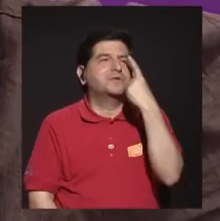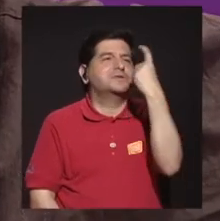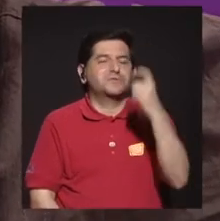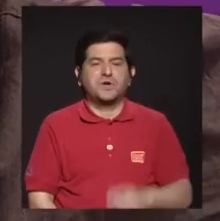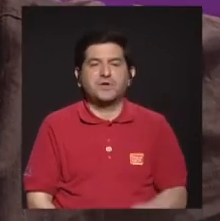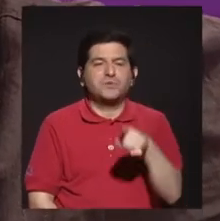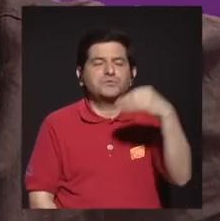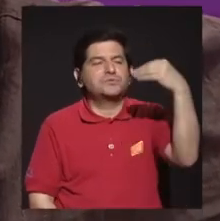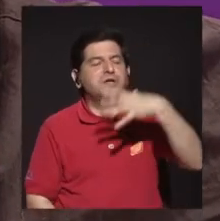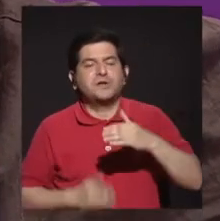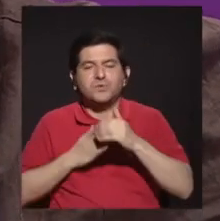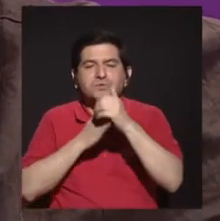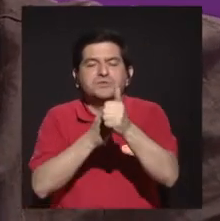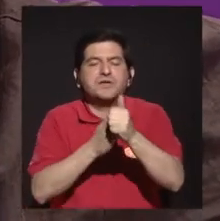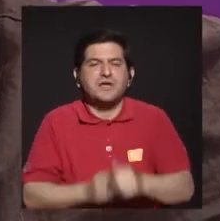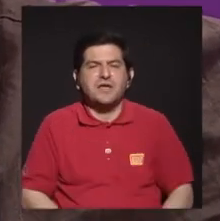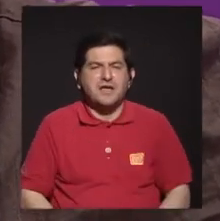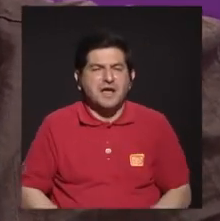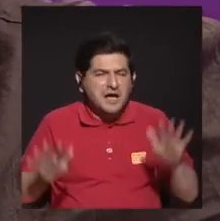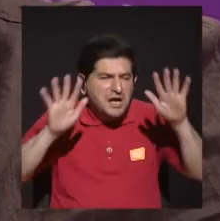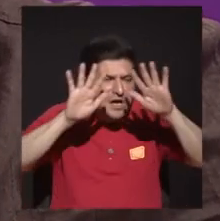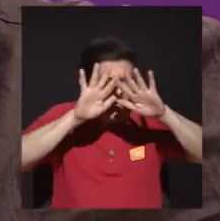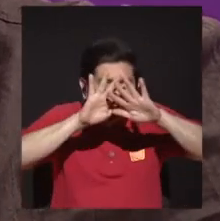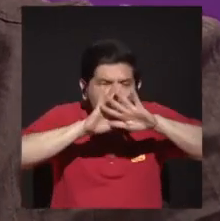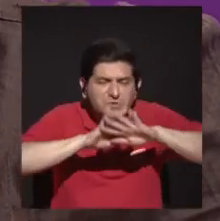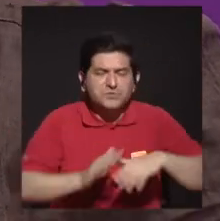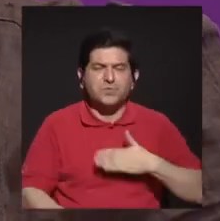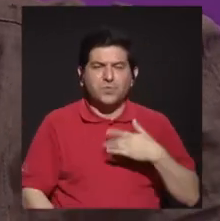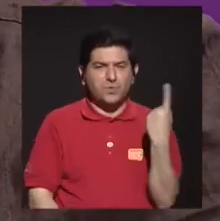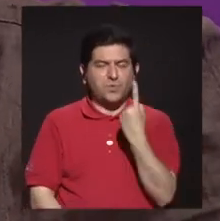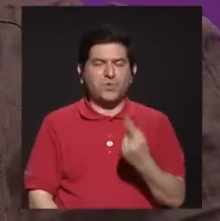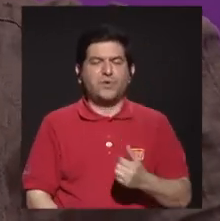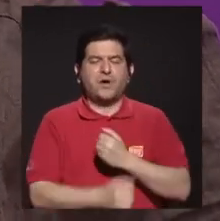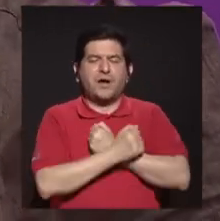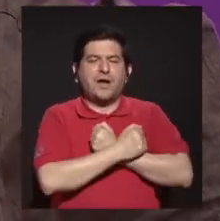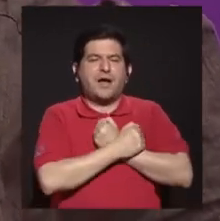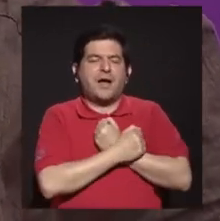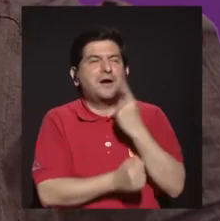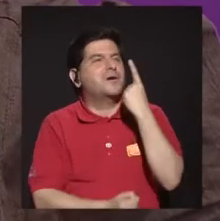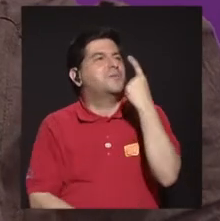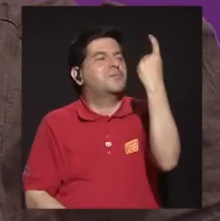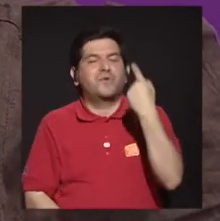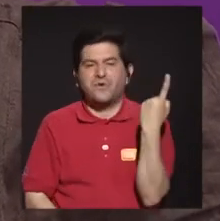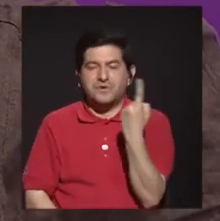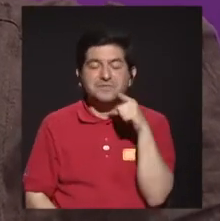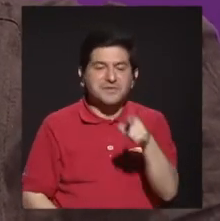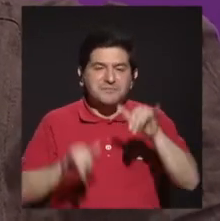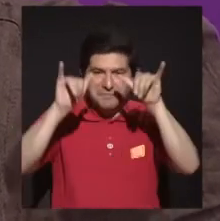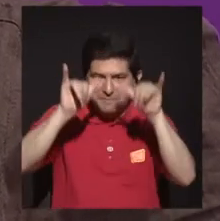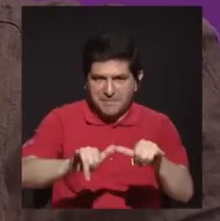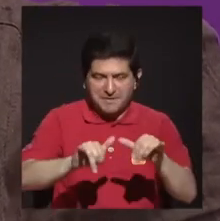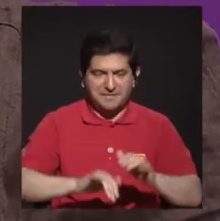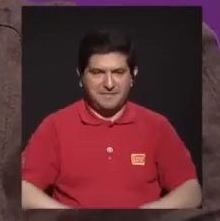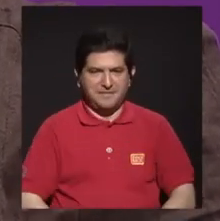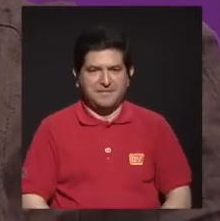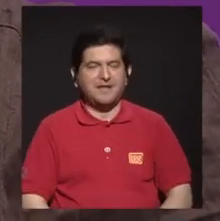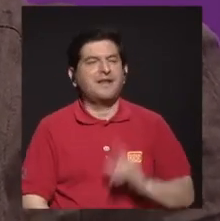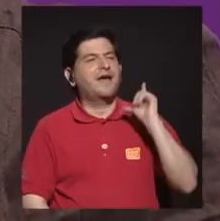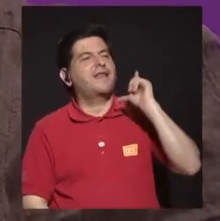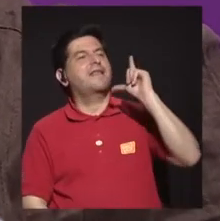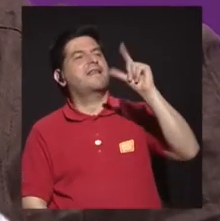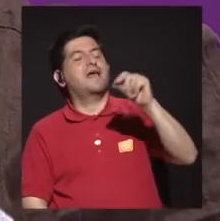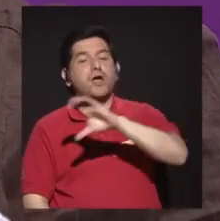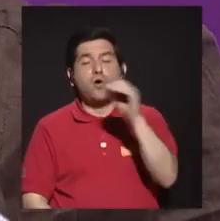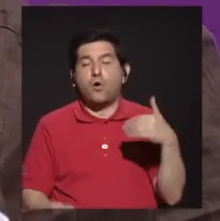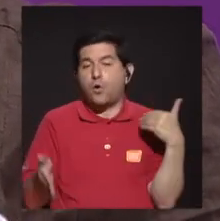eres luz que me guía en las tinieblas de mi soledad, mi amor platónico. Siempre estás ahí, tan largo o